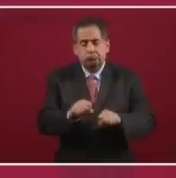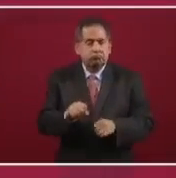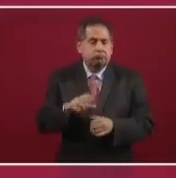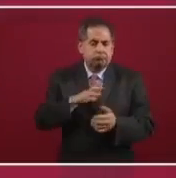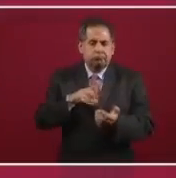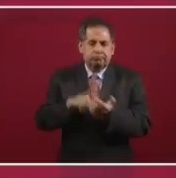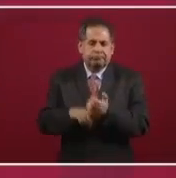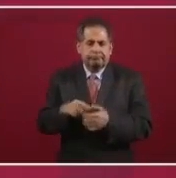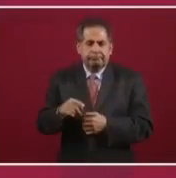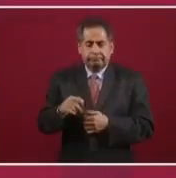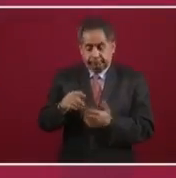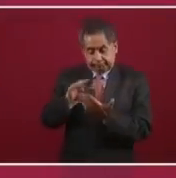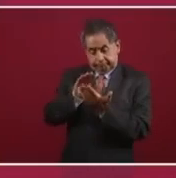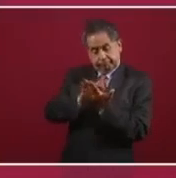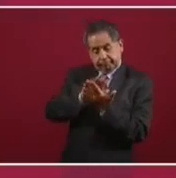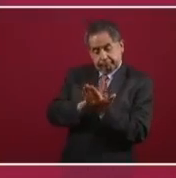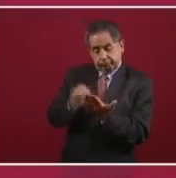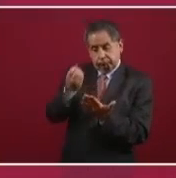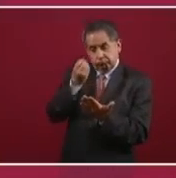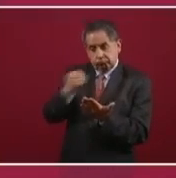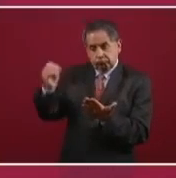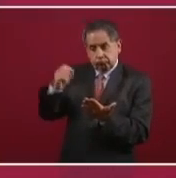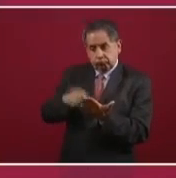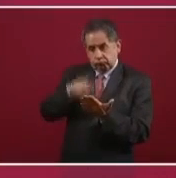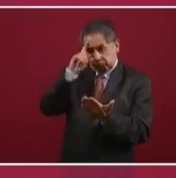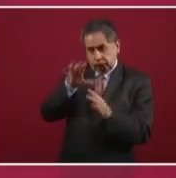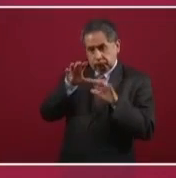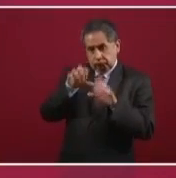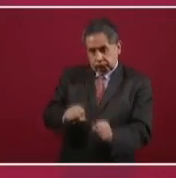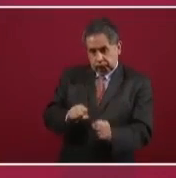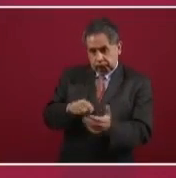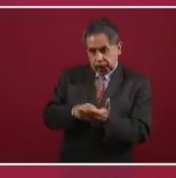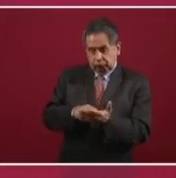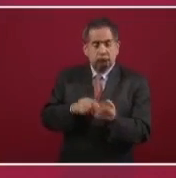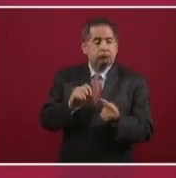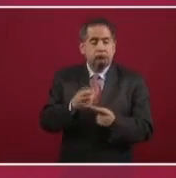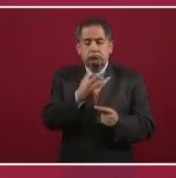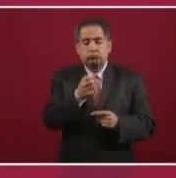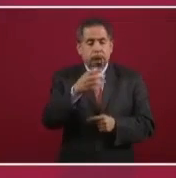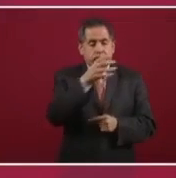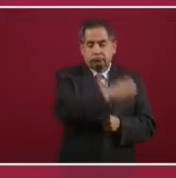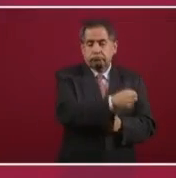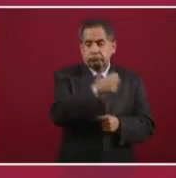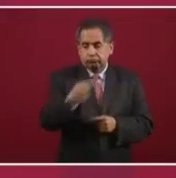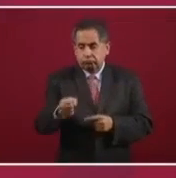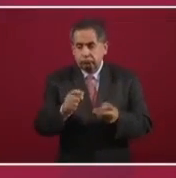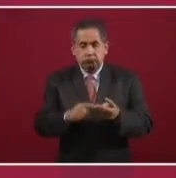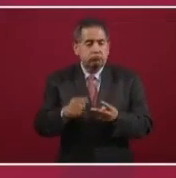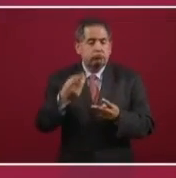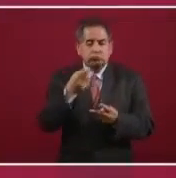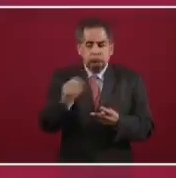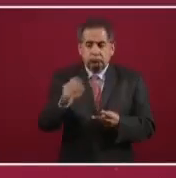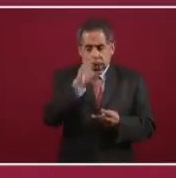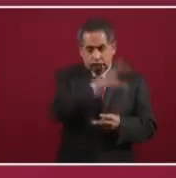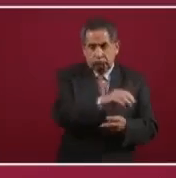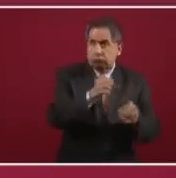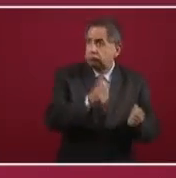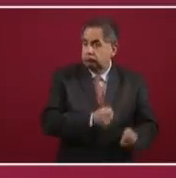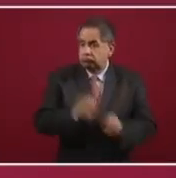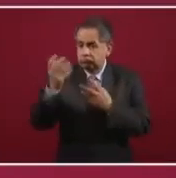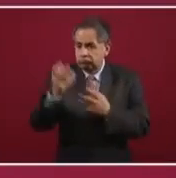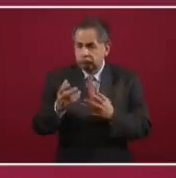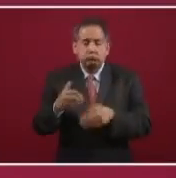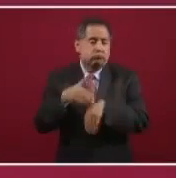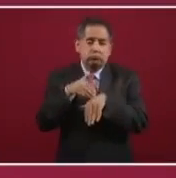órdenes de aprehensión, de presentación, de extradición, se